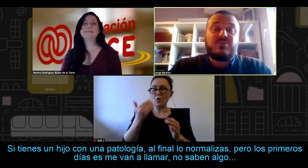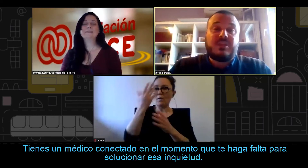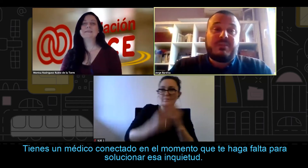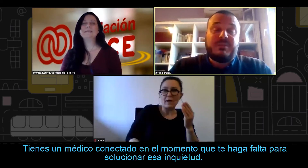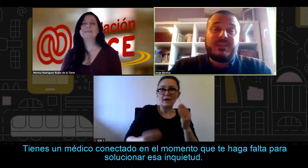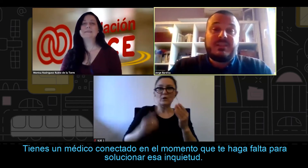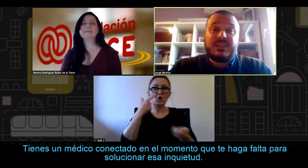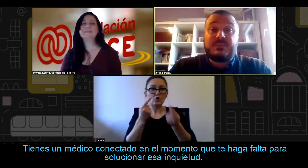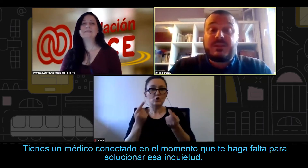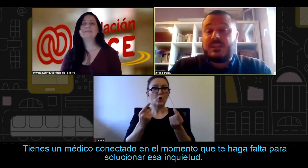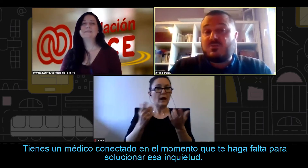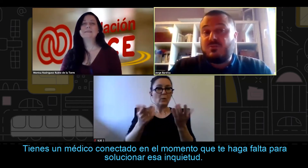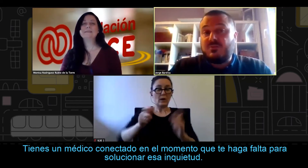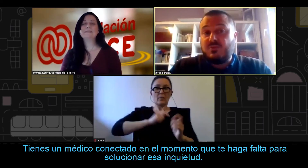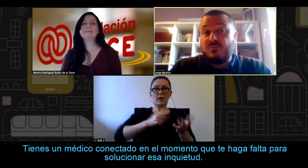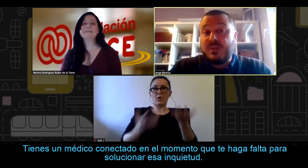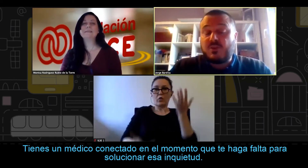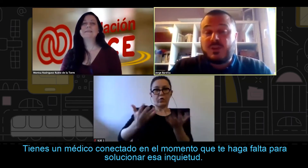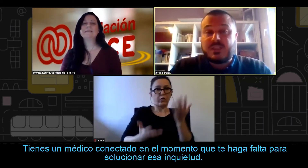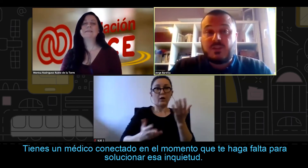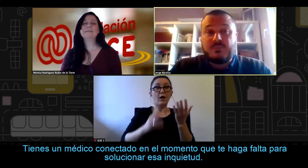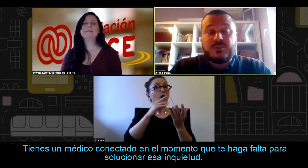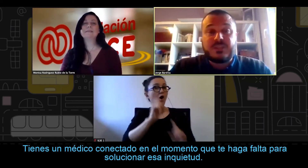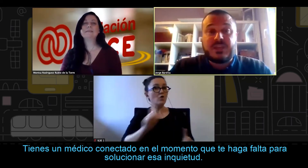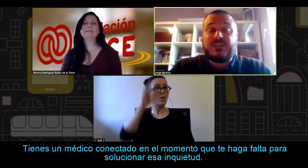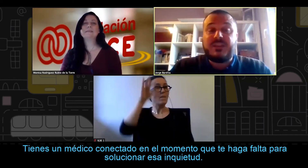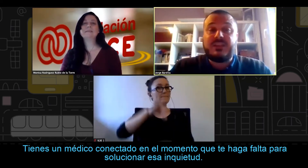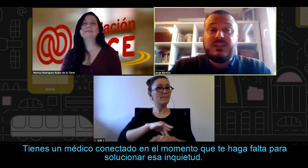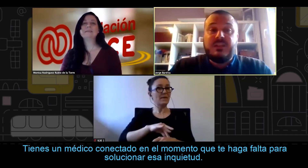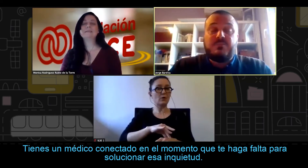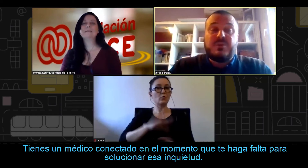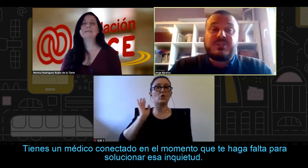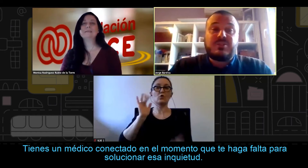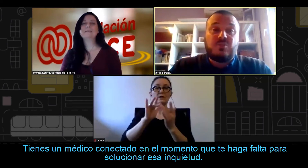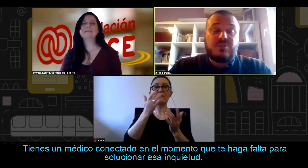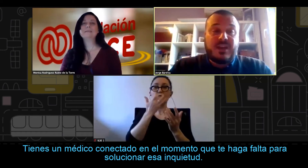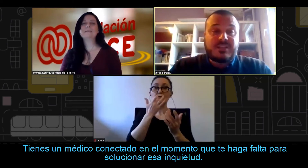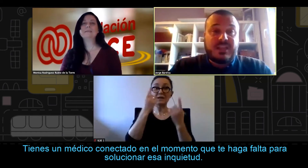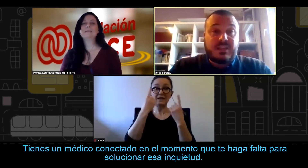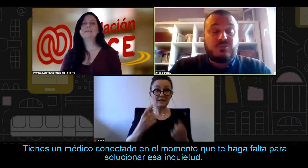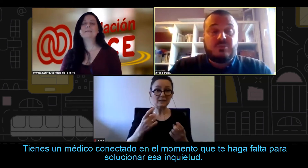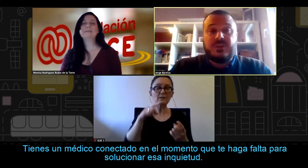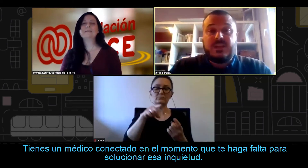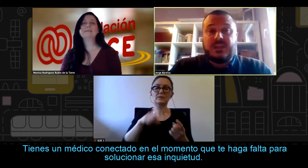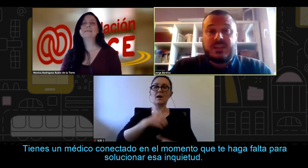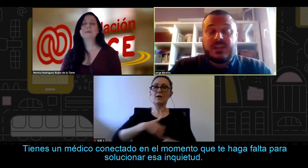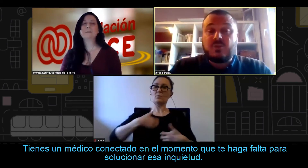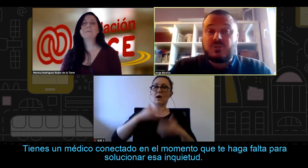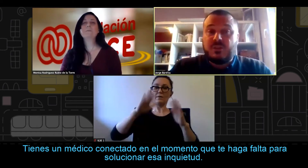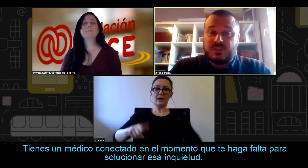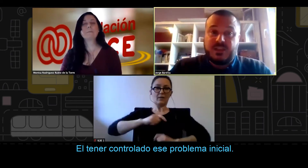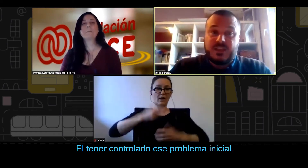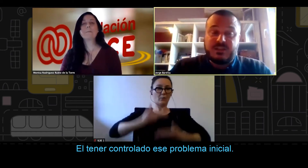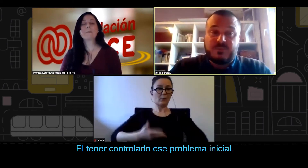Esto lo que te permite es el saber que tienes un médico conectado en el momento que te haga falta, pues solucionar esa inquietud, ¿no? El tener